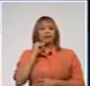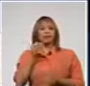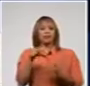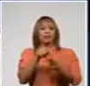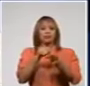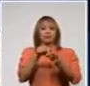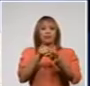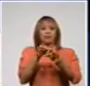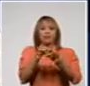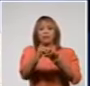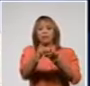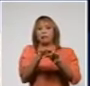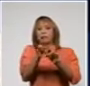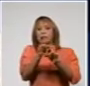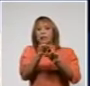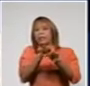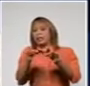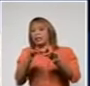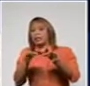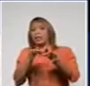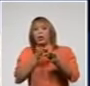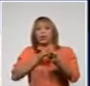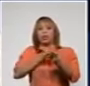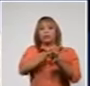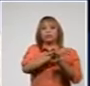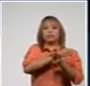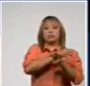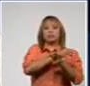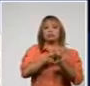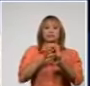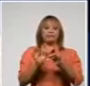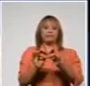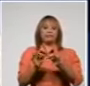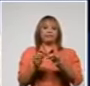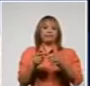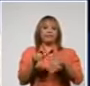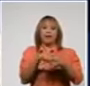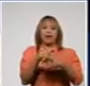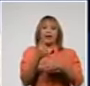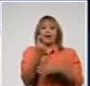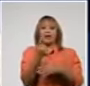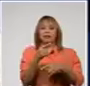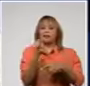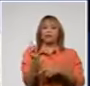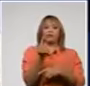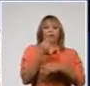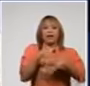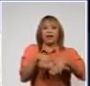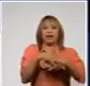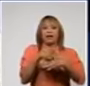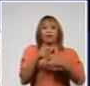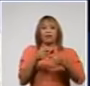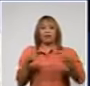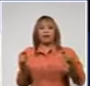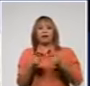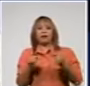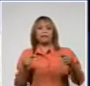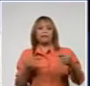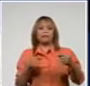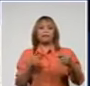separa un área de otra pues es nada más que una calle. Ahí, si nos